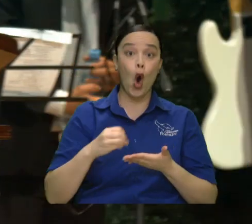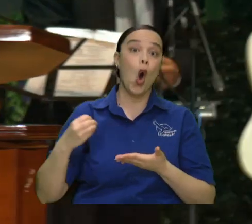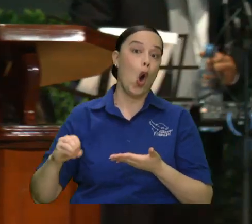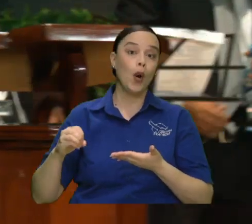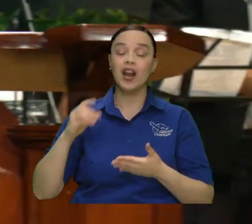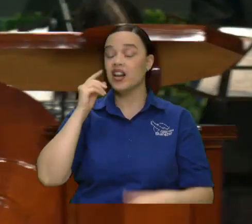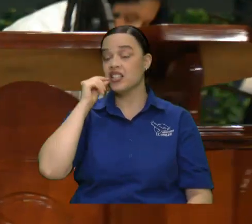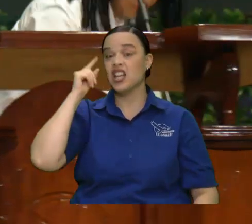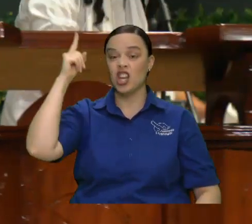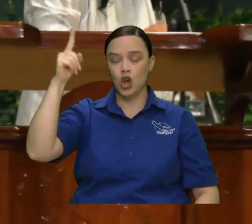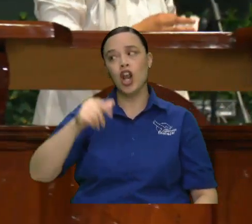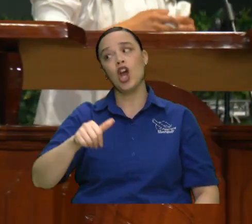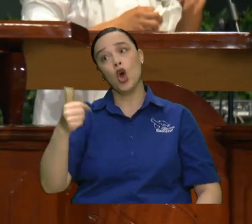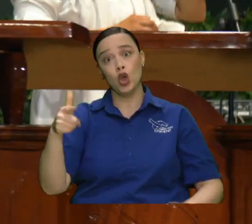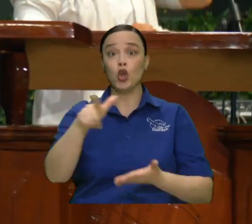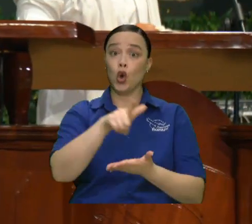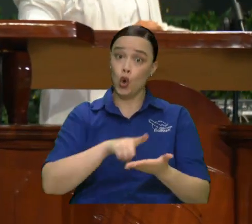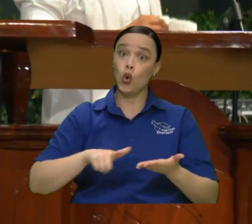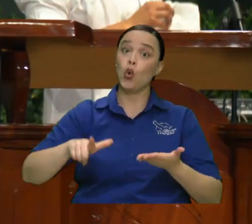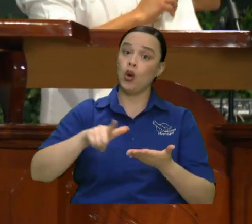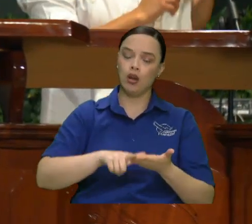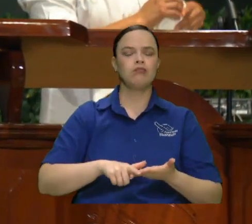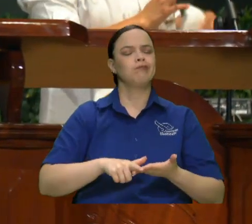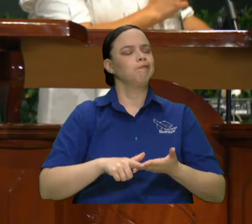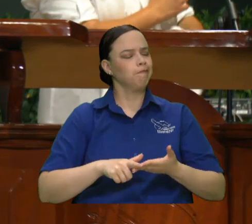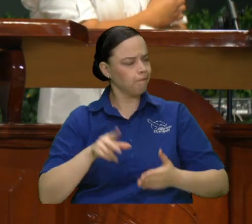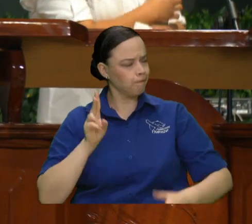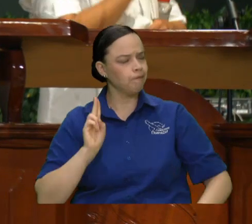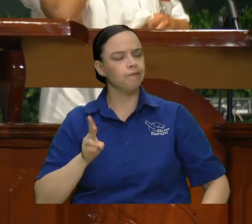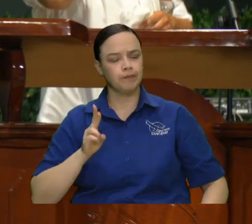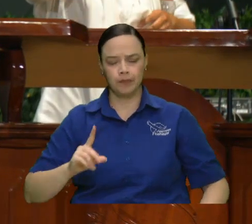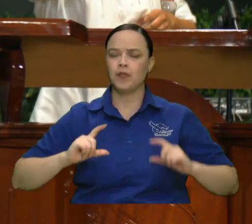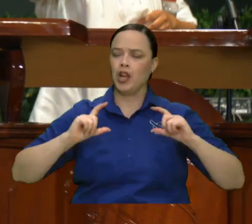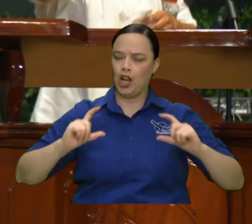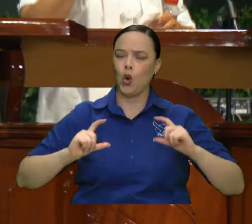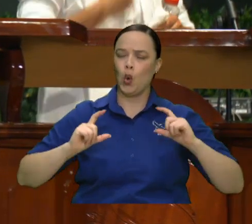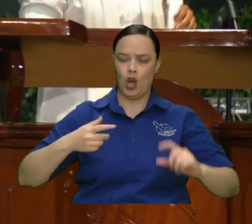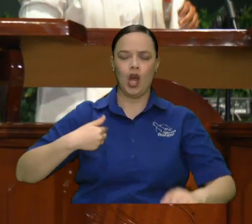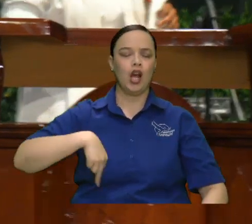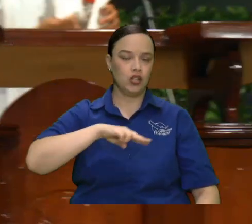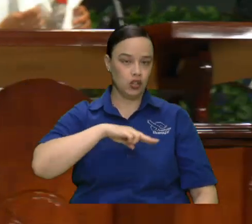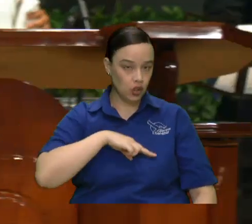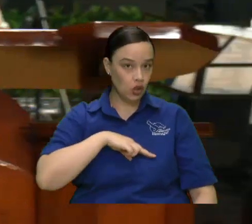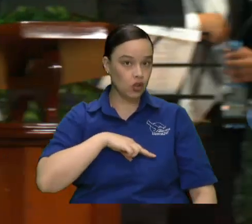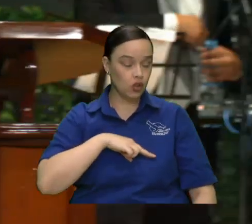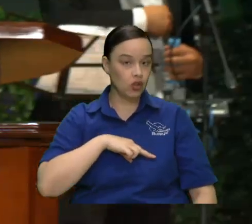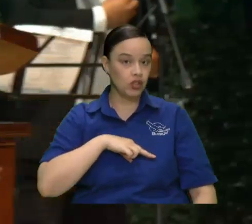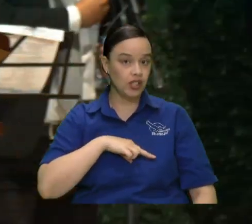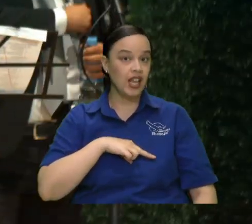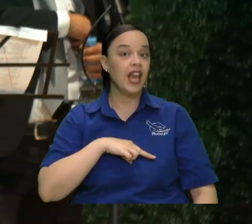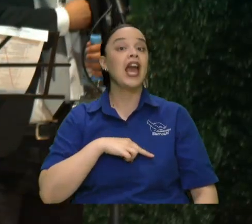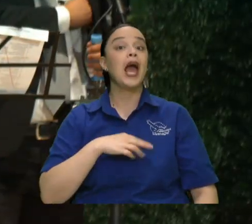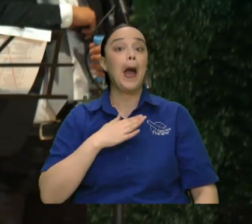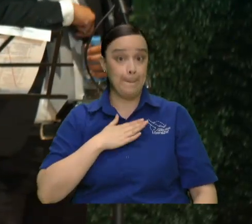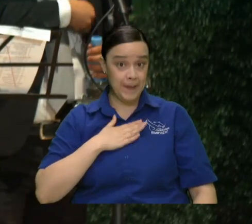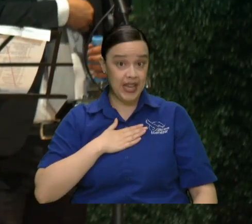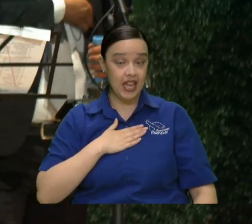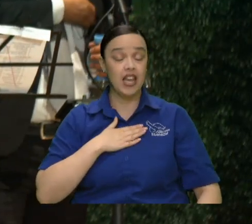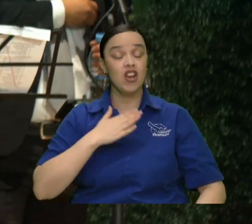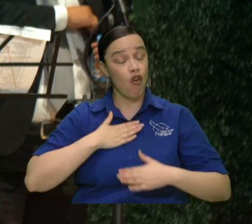porque el cuerpo de cristo pero él siempre tiene cuidado todos los hombros amén y él ahora me ha confiado